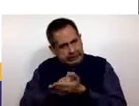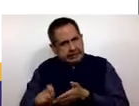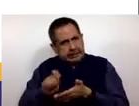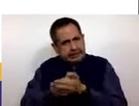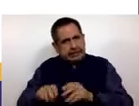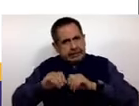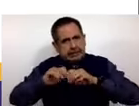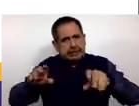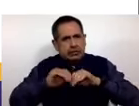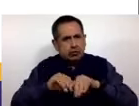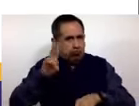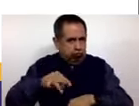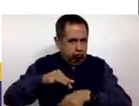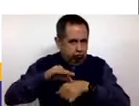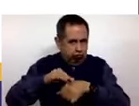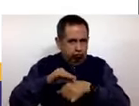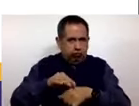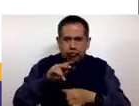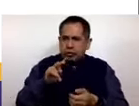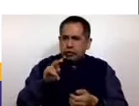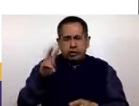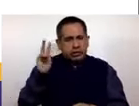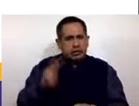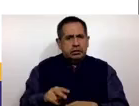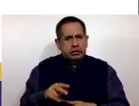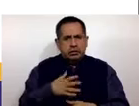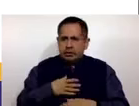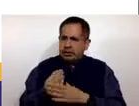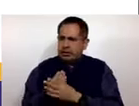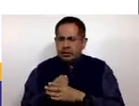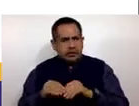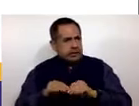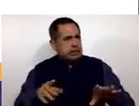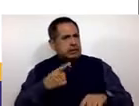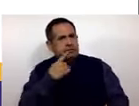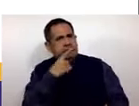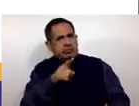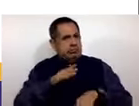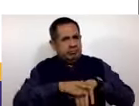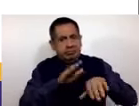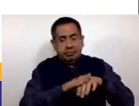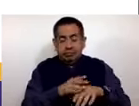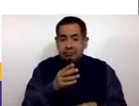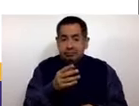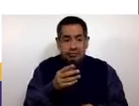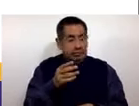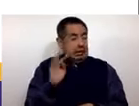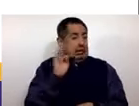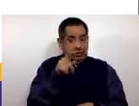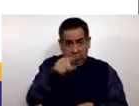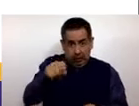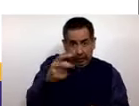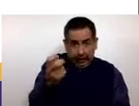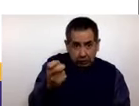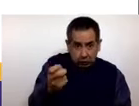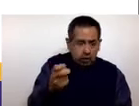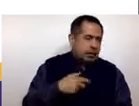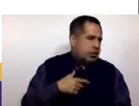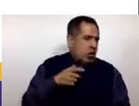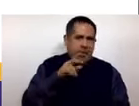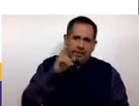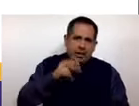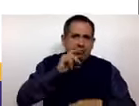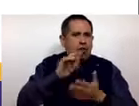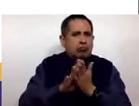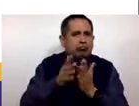que vivimos y decirlo así desde nuestro lugar de enunciación. Así que si lo quieren hacer, estaría, de verdad, yo soy la primera lectora, lo